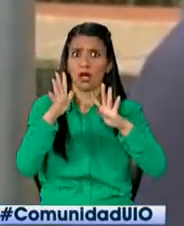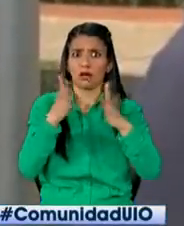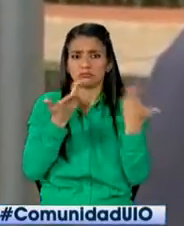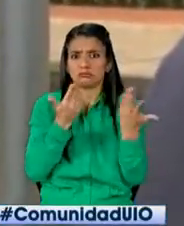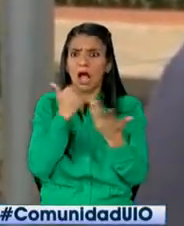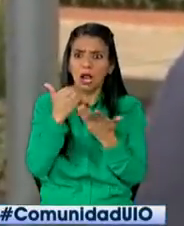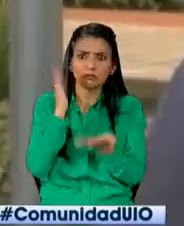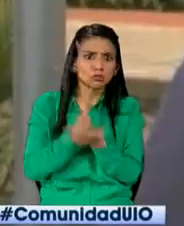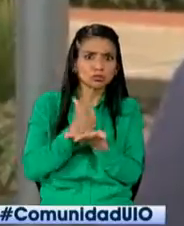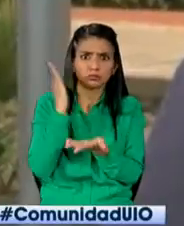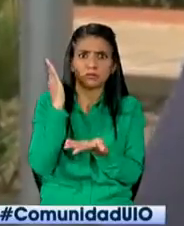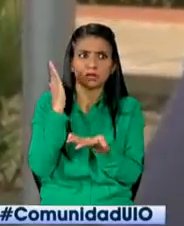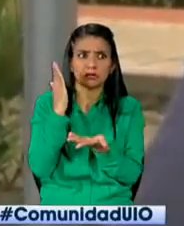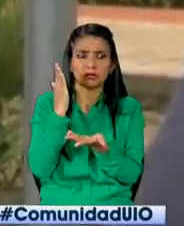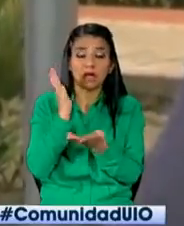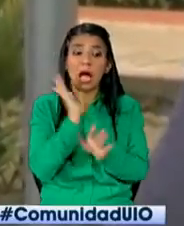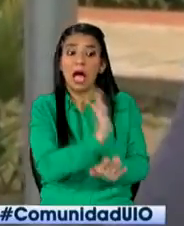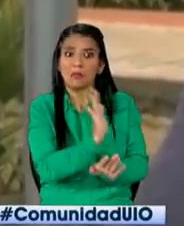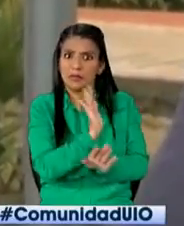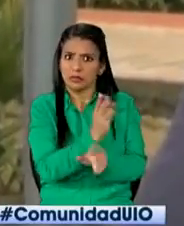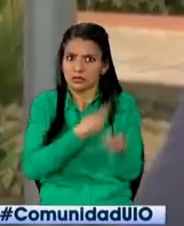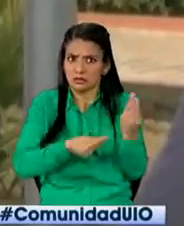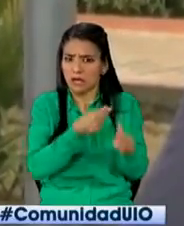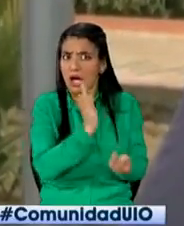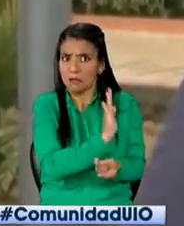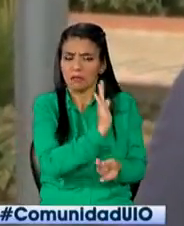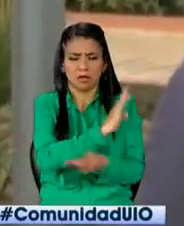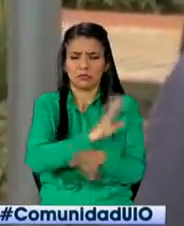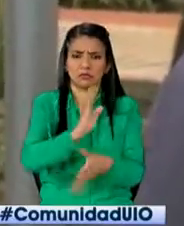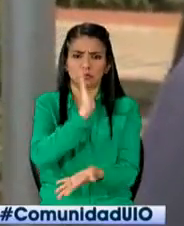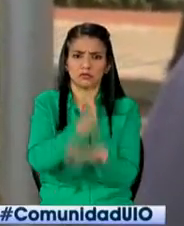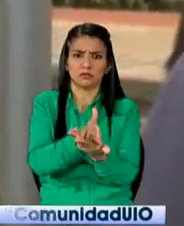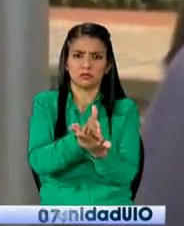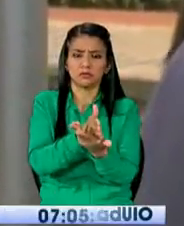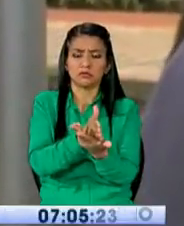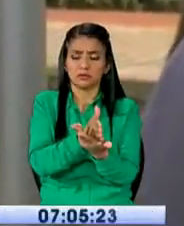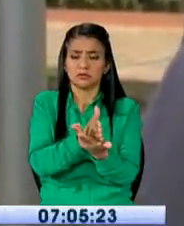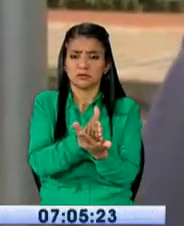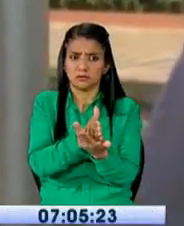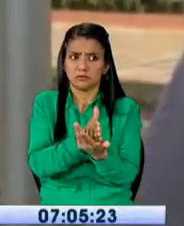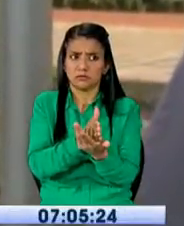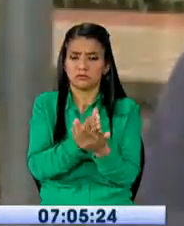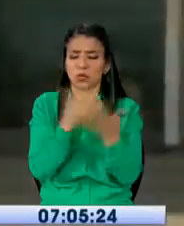o de amenazas a las presuntas víctimas, sea